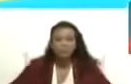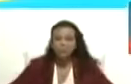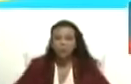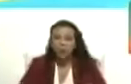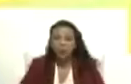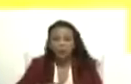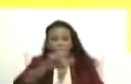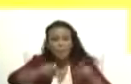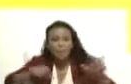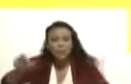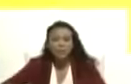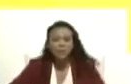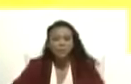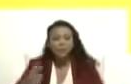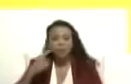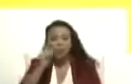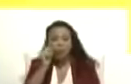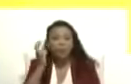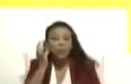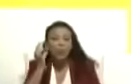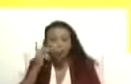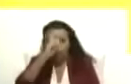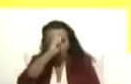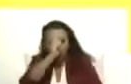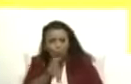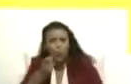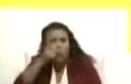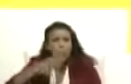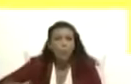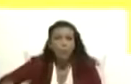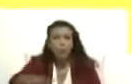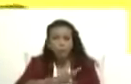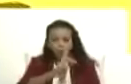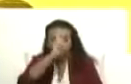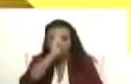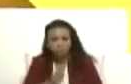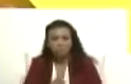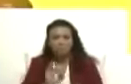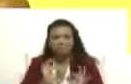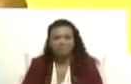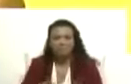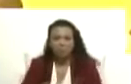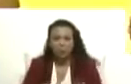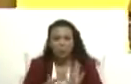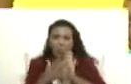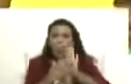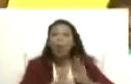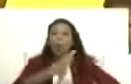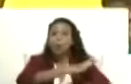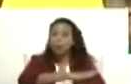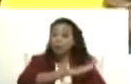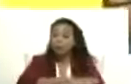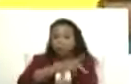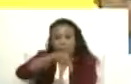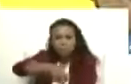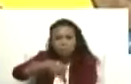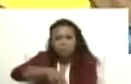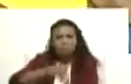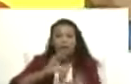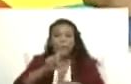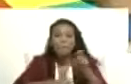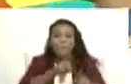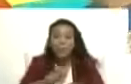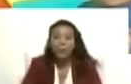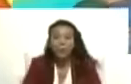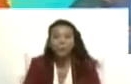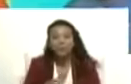solo hombre, como una sola mujer, como un homenaje a ese pueblo que hoy le ha dado una lección al mundo entero en la participación del referendo